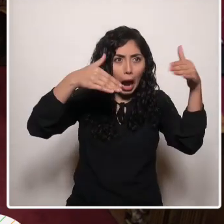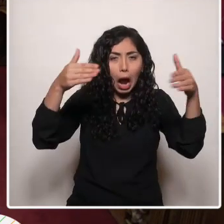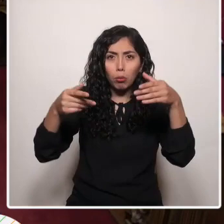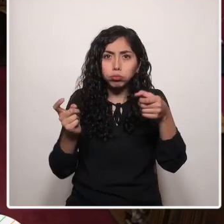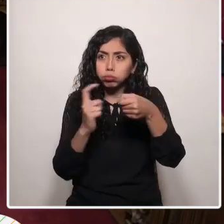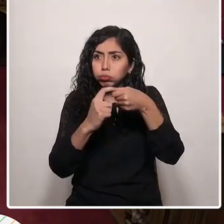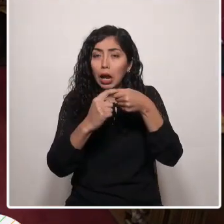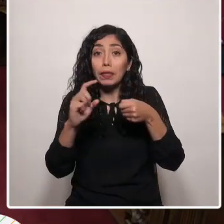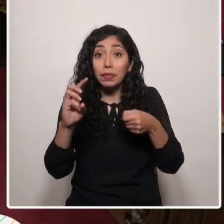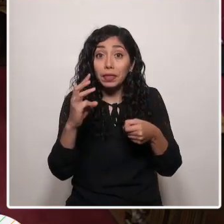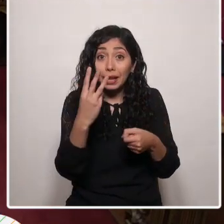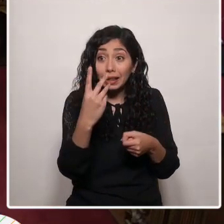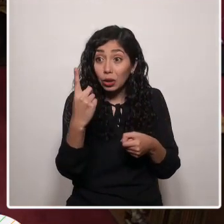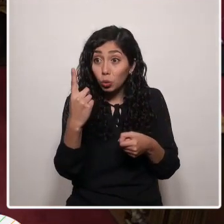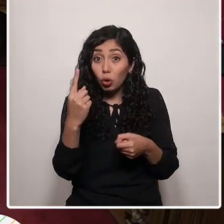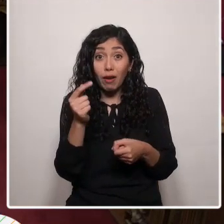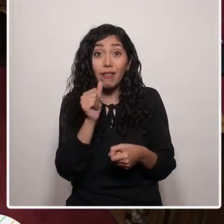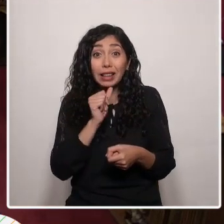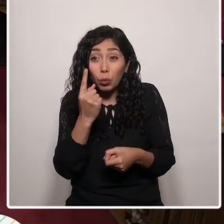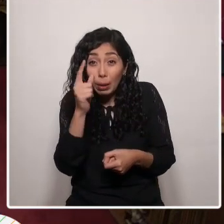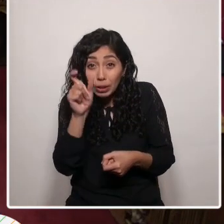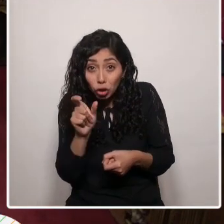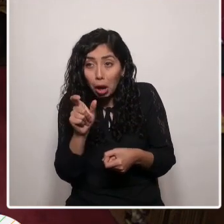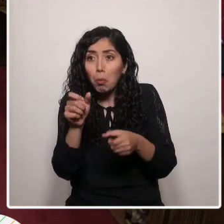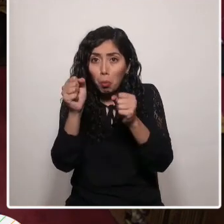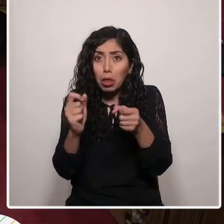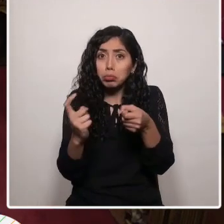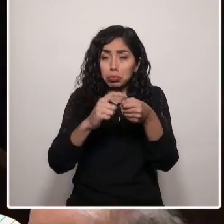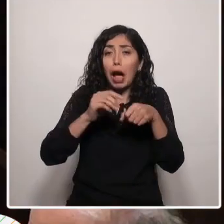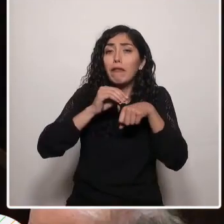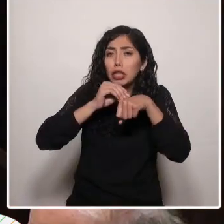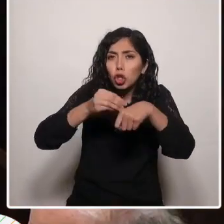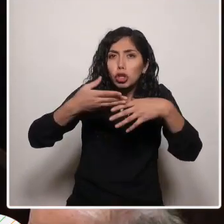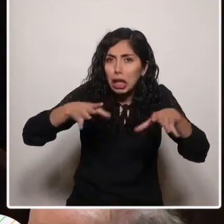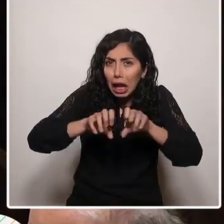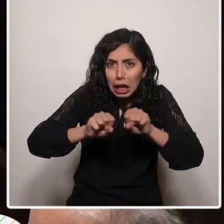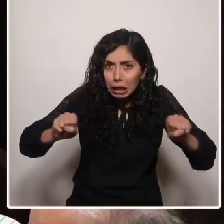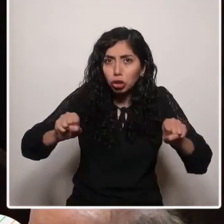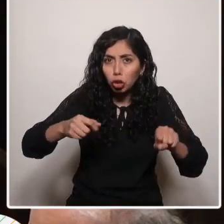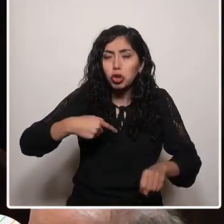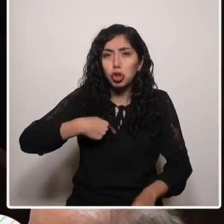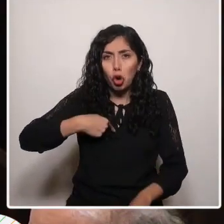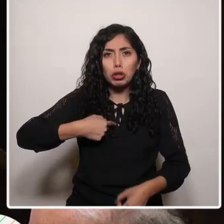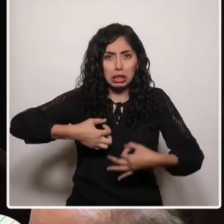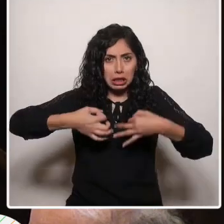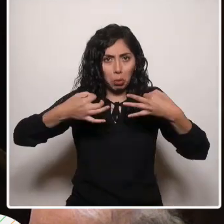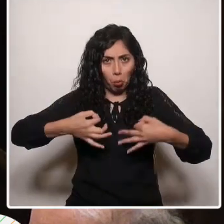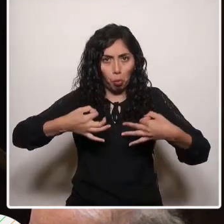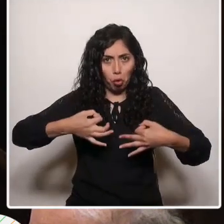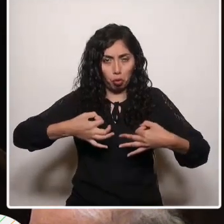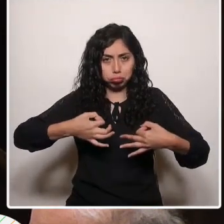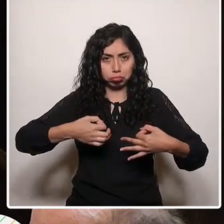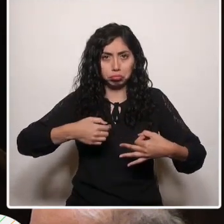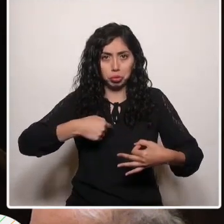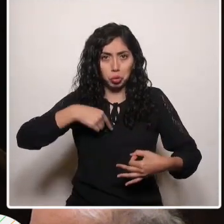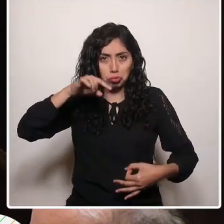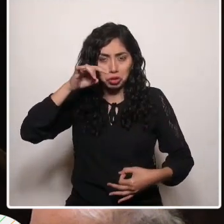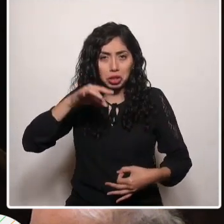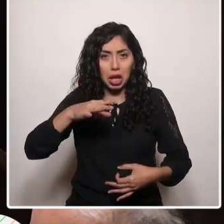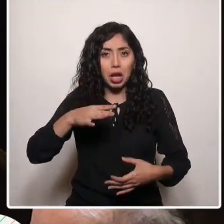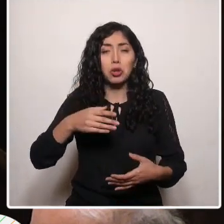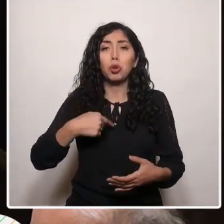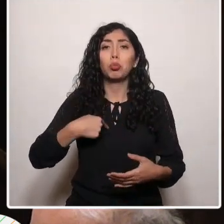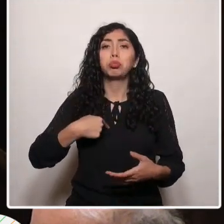número 31 se hizo el día pertinente, señor secretario. Eso a mí me consta y eso podría también confirmarlo si lo estima a bien y para que no